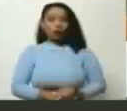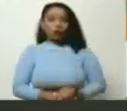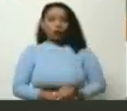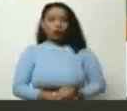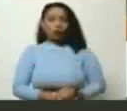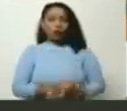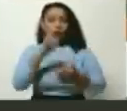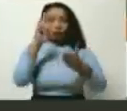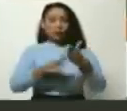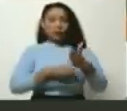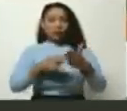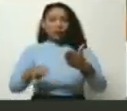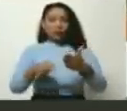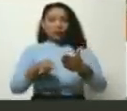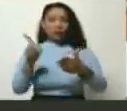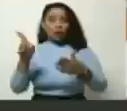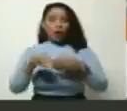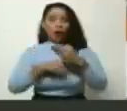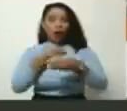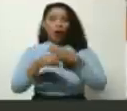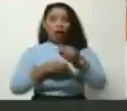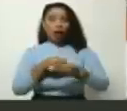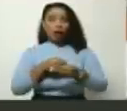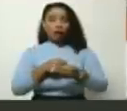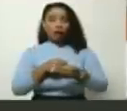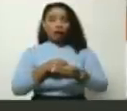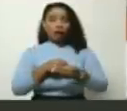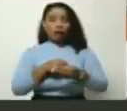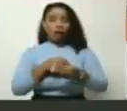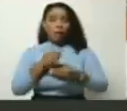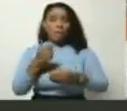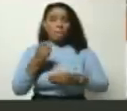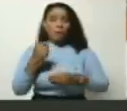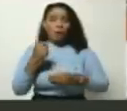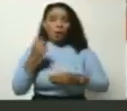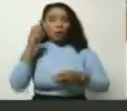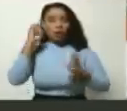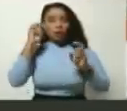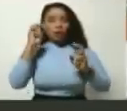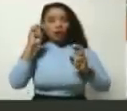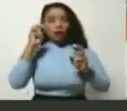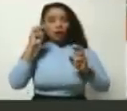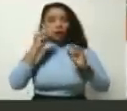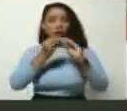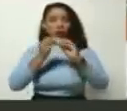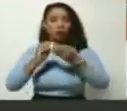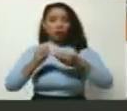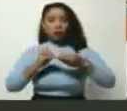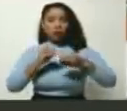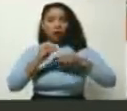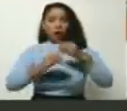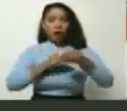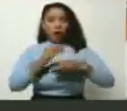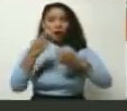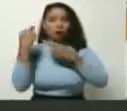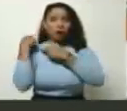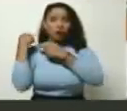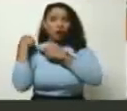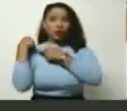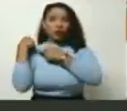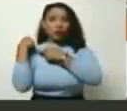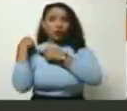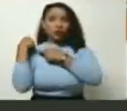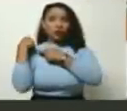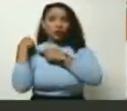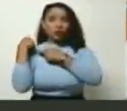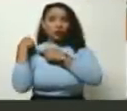nulo y carecerá de efecto, y su ejecución acarreará a las responsabilidades a